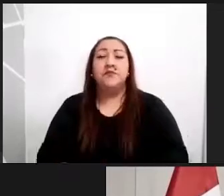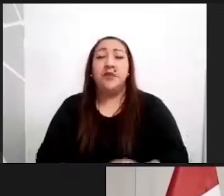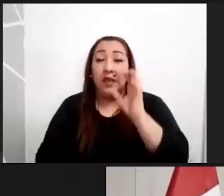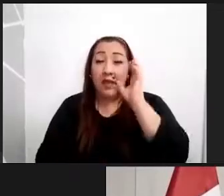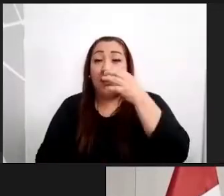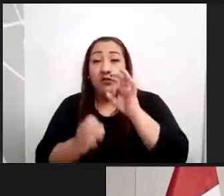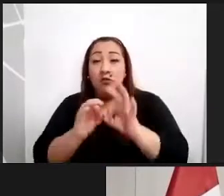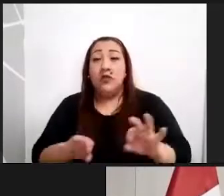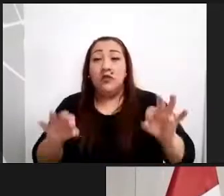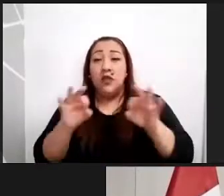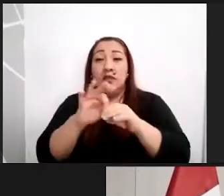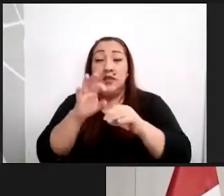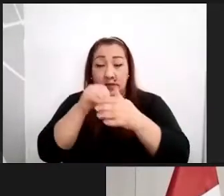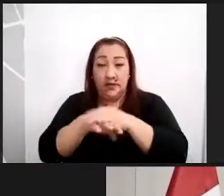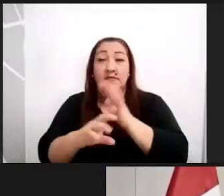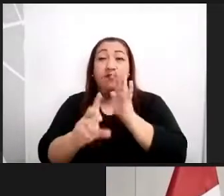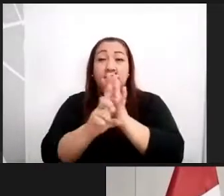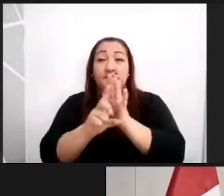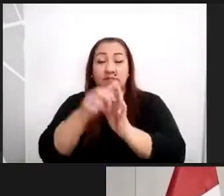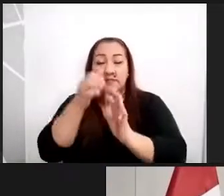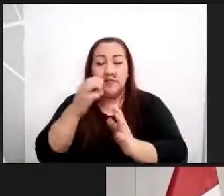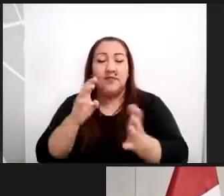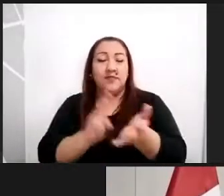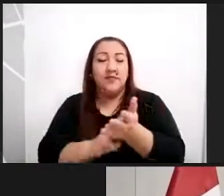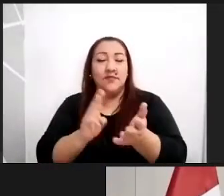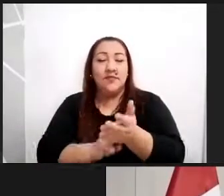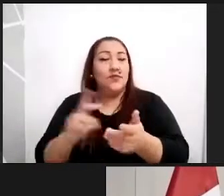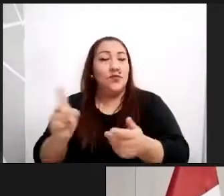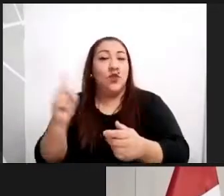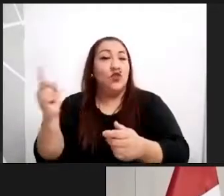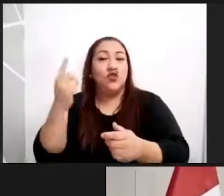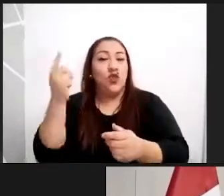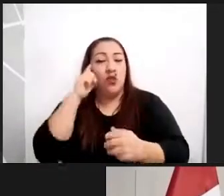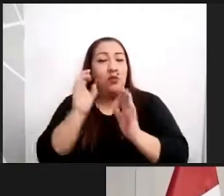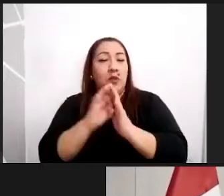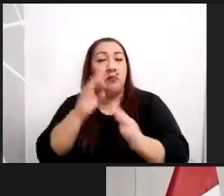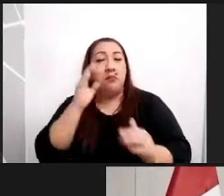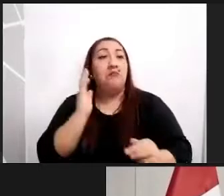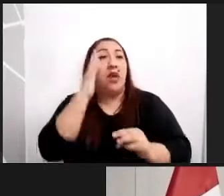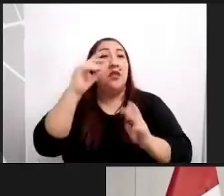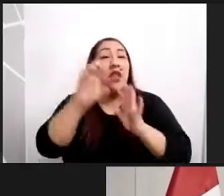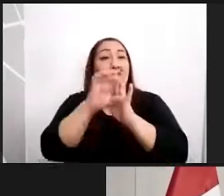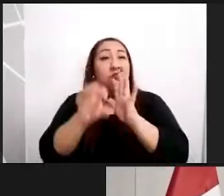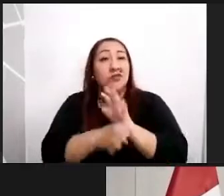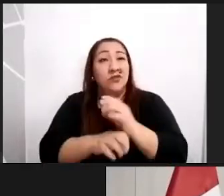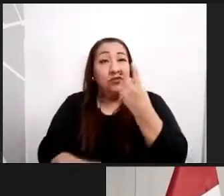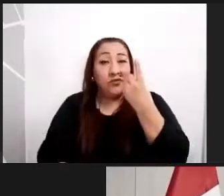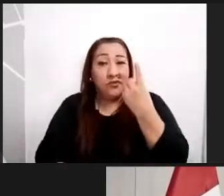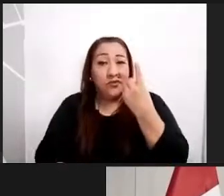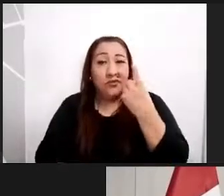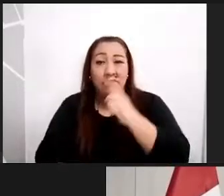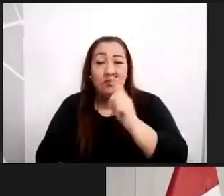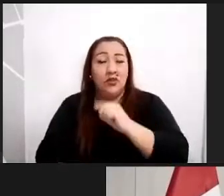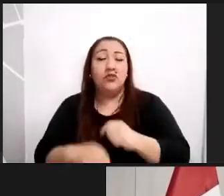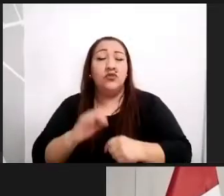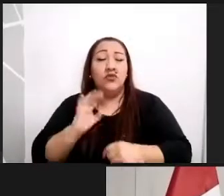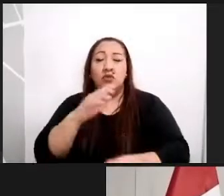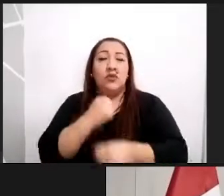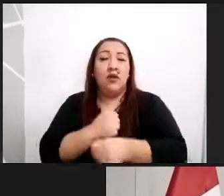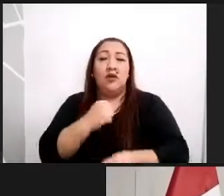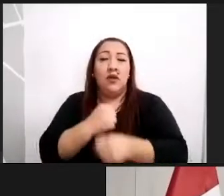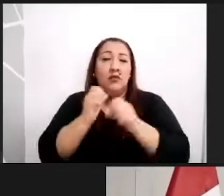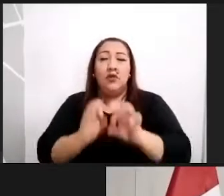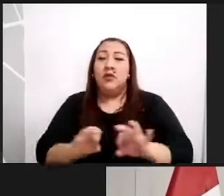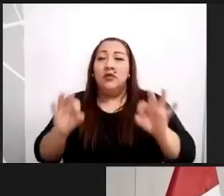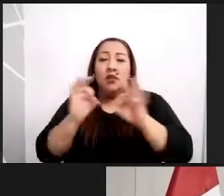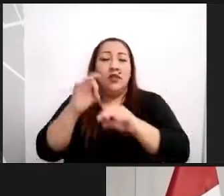que la legitimidad de la Defensoría del Pueblo no proviene solo del mandato de la Constitución, sino de su tarea efectivamente desarrollada